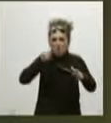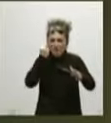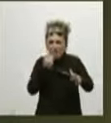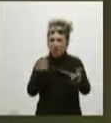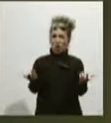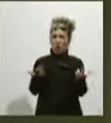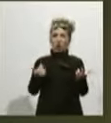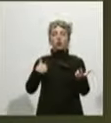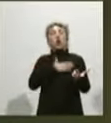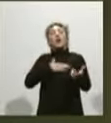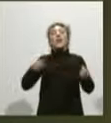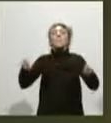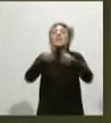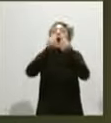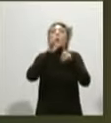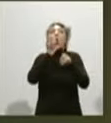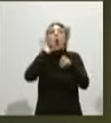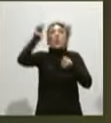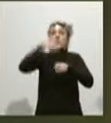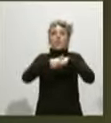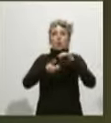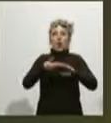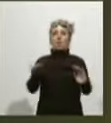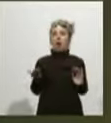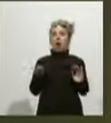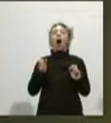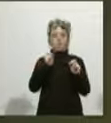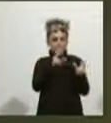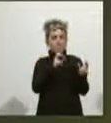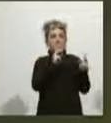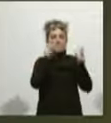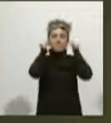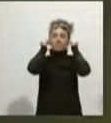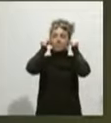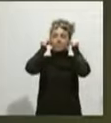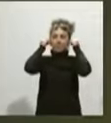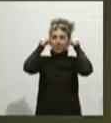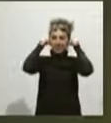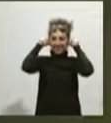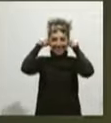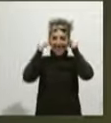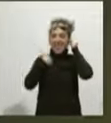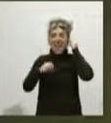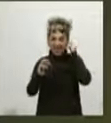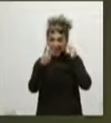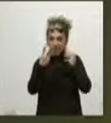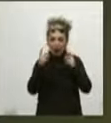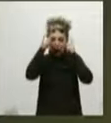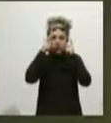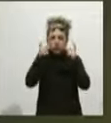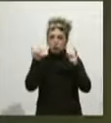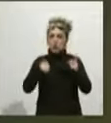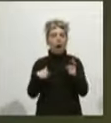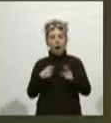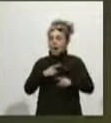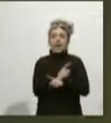que quería brindar por la democracia. Vale, muy bien, muy bien. A la tercera vez me dijo Elvira, Mariano, esta es la tuya. Y yo cogí y ya de los